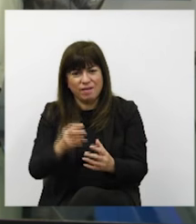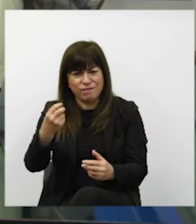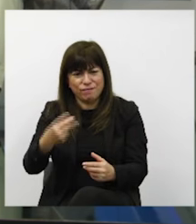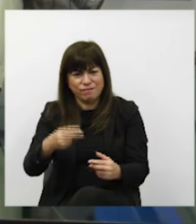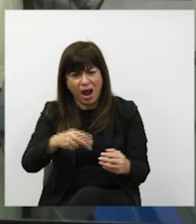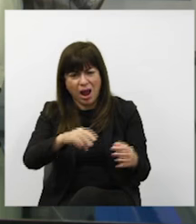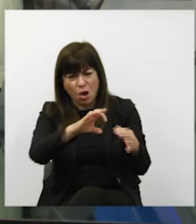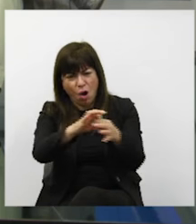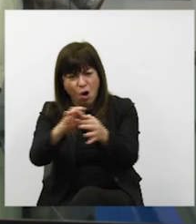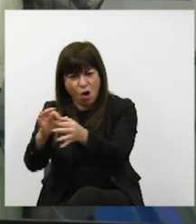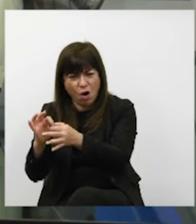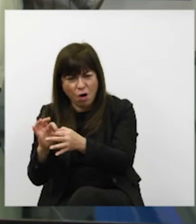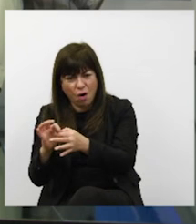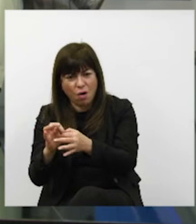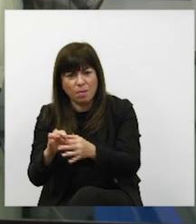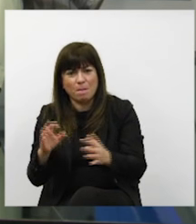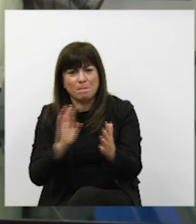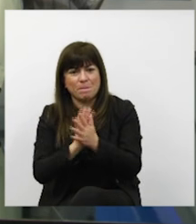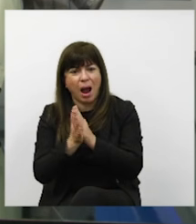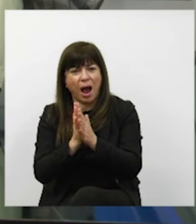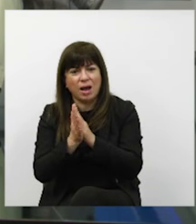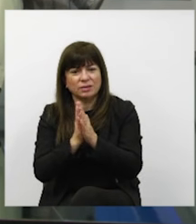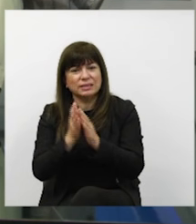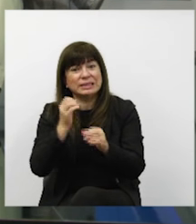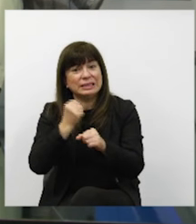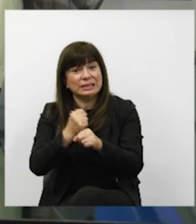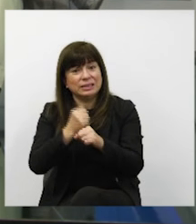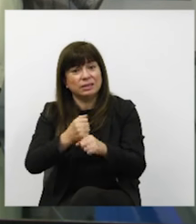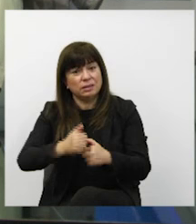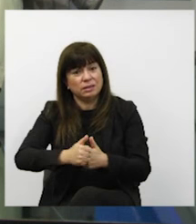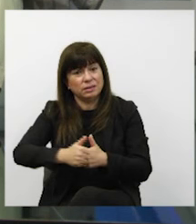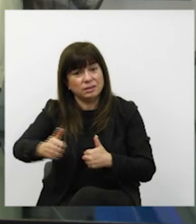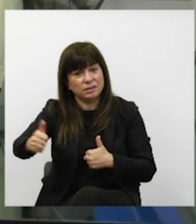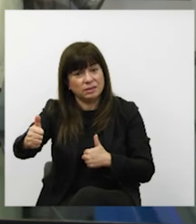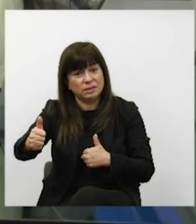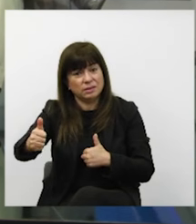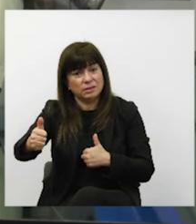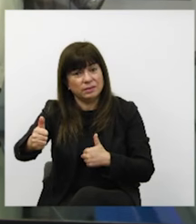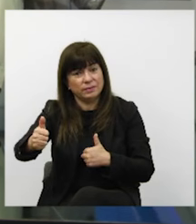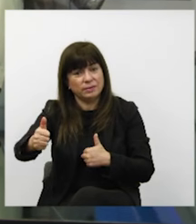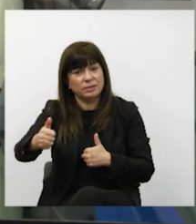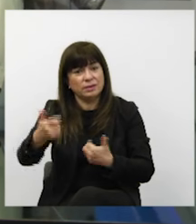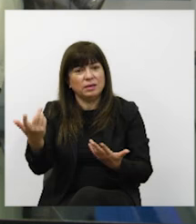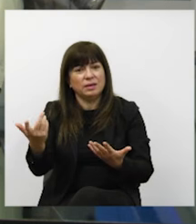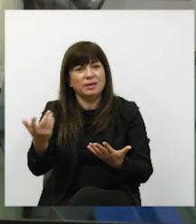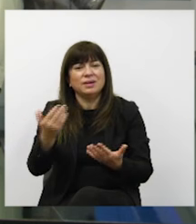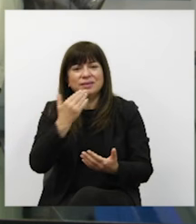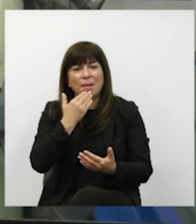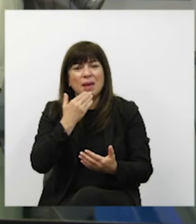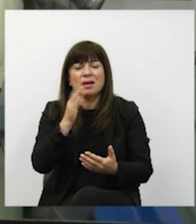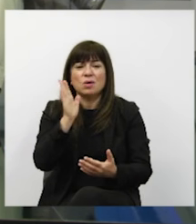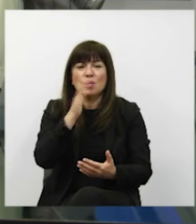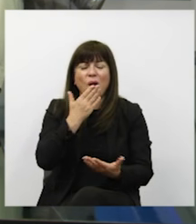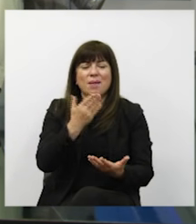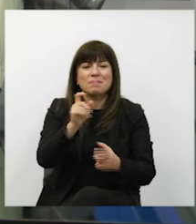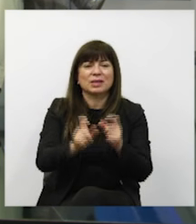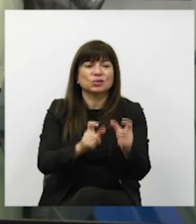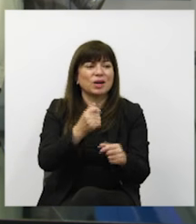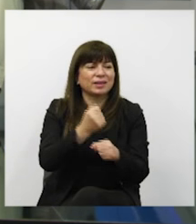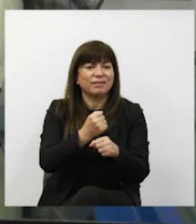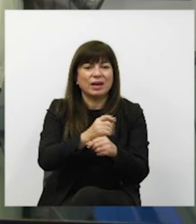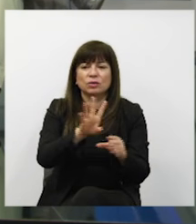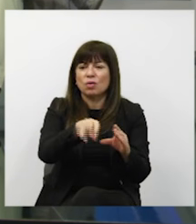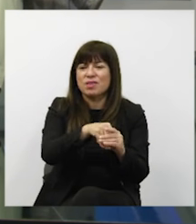poner más intensivas en trabajo a distancia, que las insuficiencias de capital humano nos van a hacer